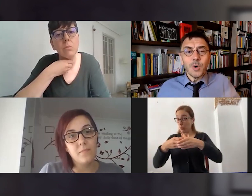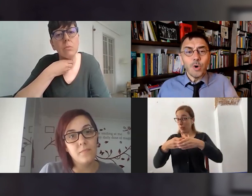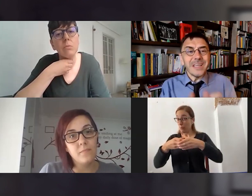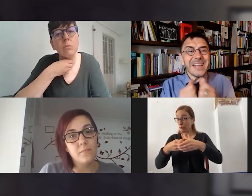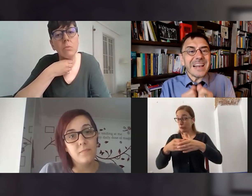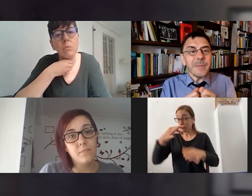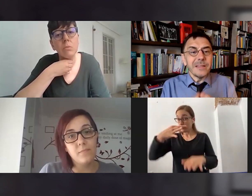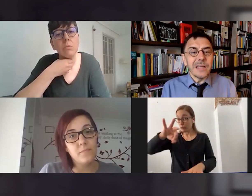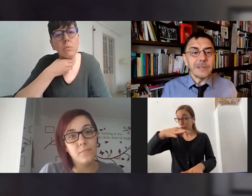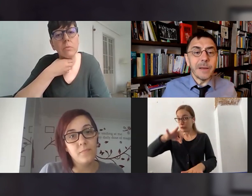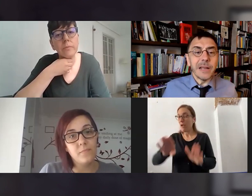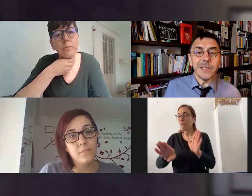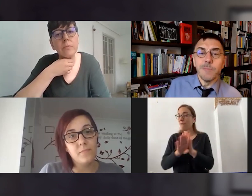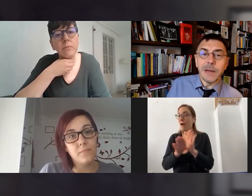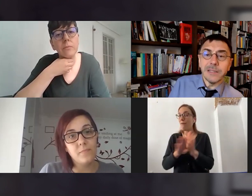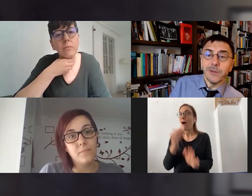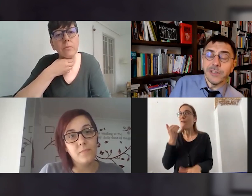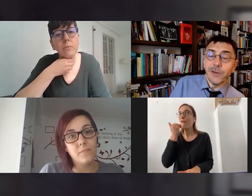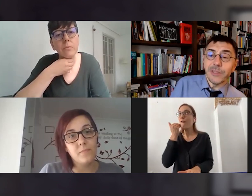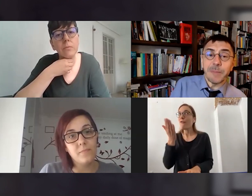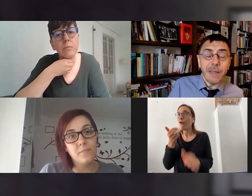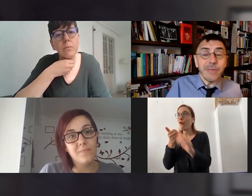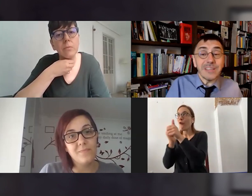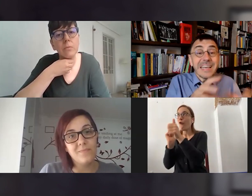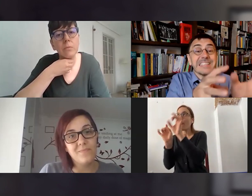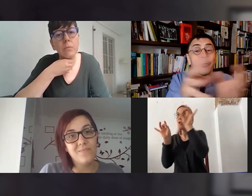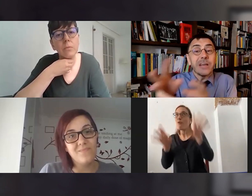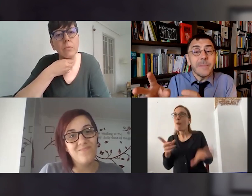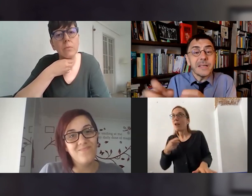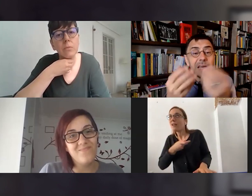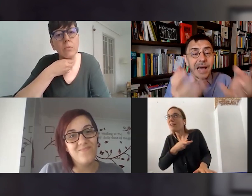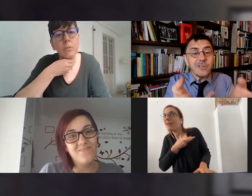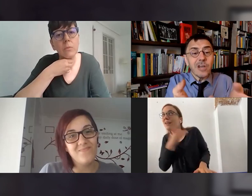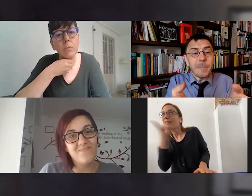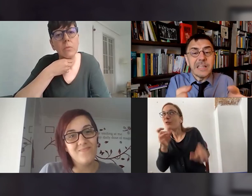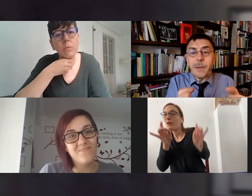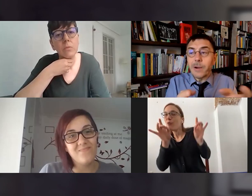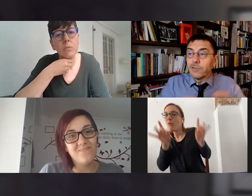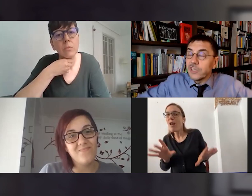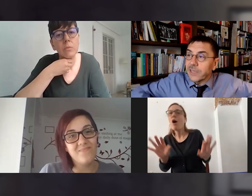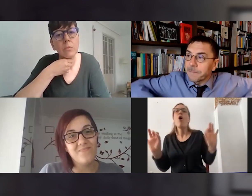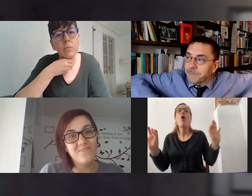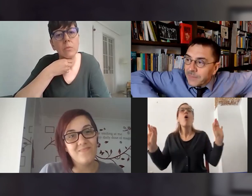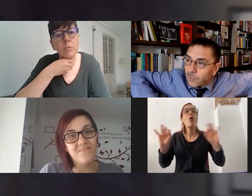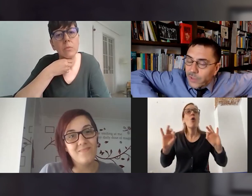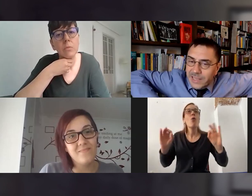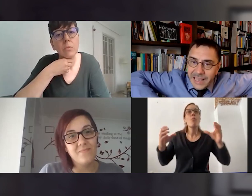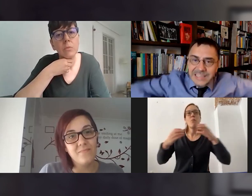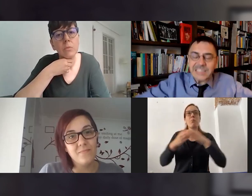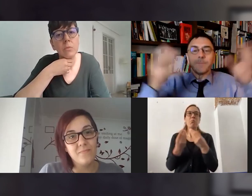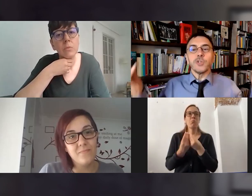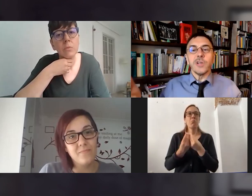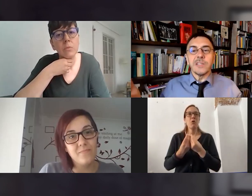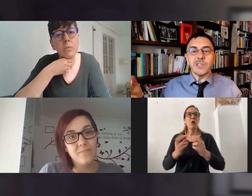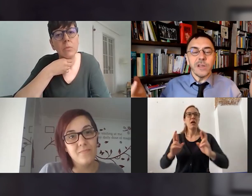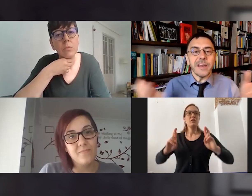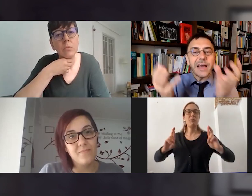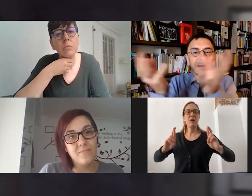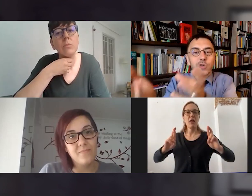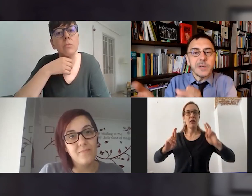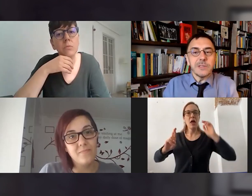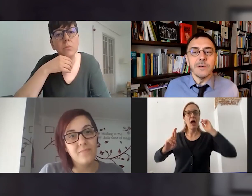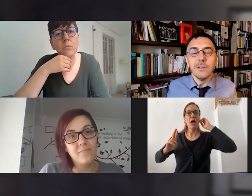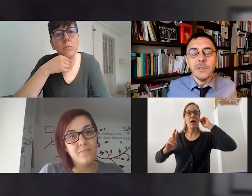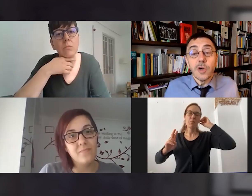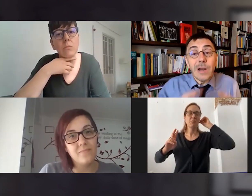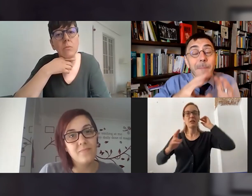demás o tiene herramientas para ser un partido lleno de esperanzas y que se acerque más a eso que planteaba Conchi de cuando hay esas explosiones de solidaridad